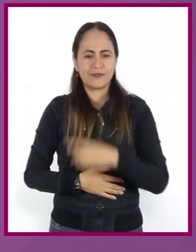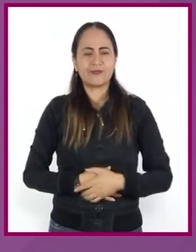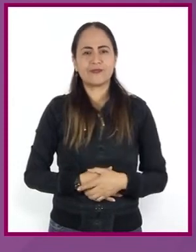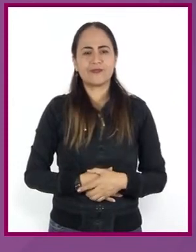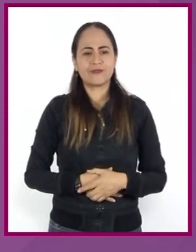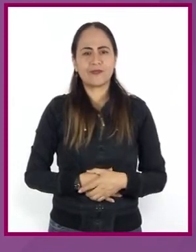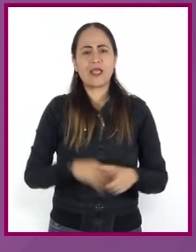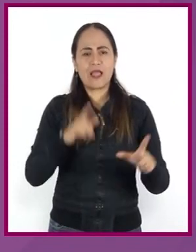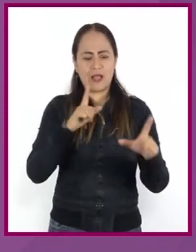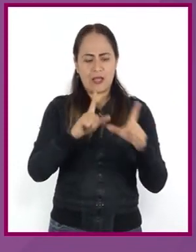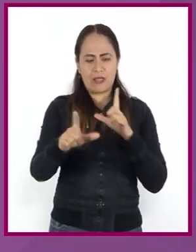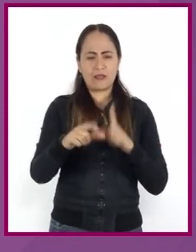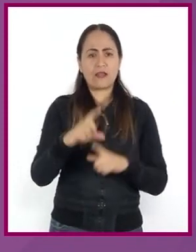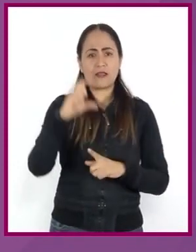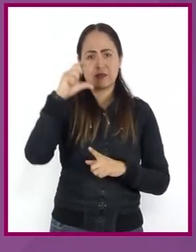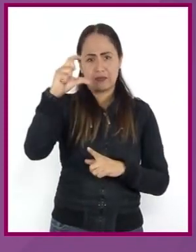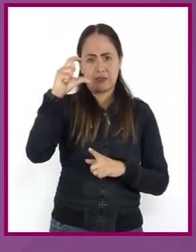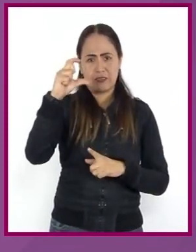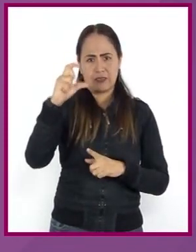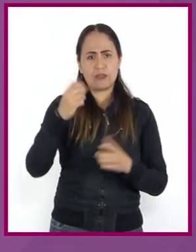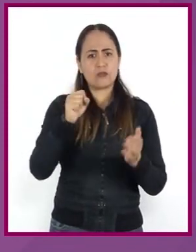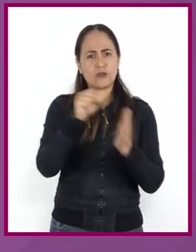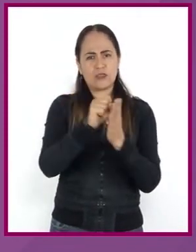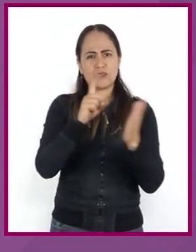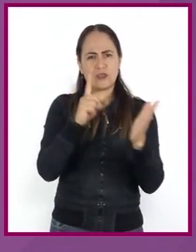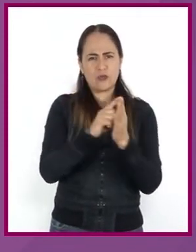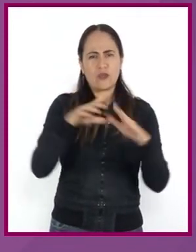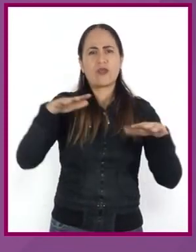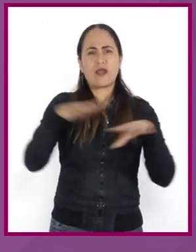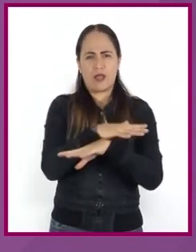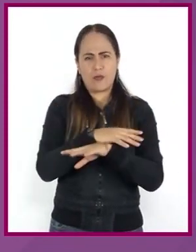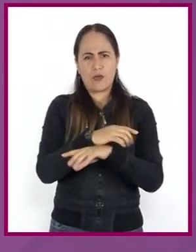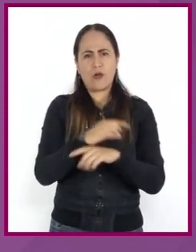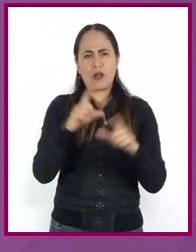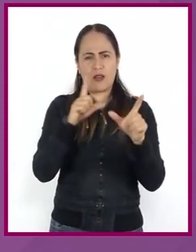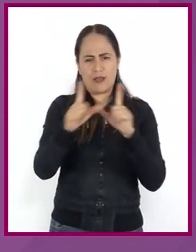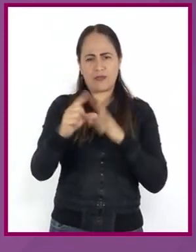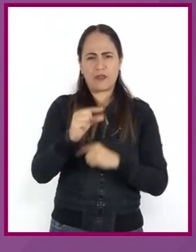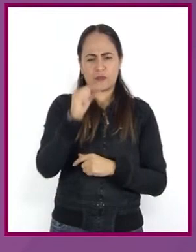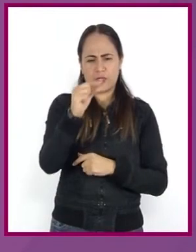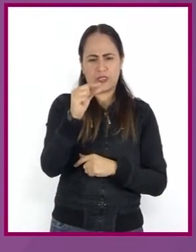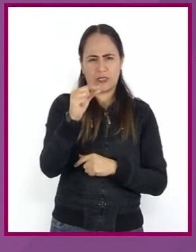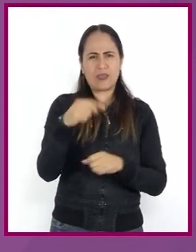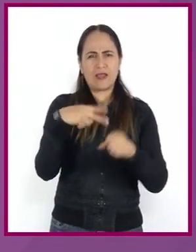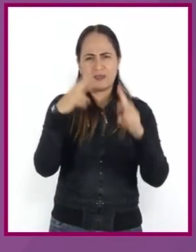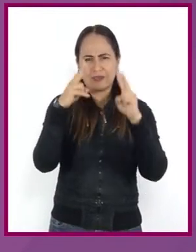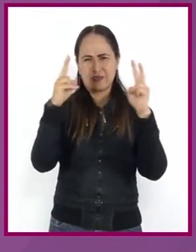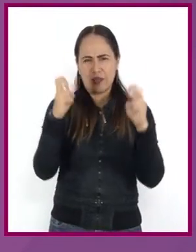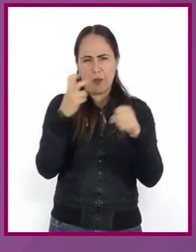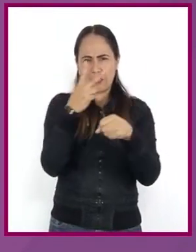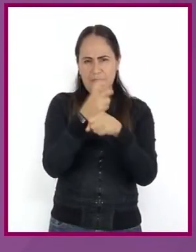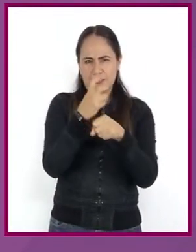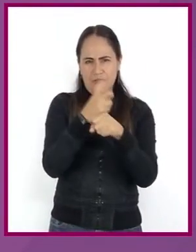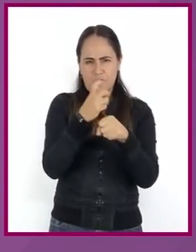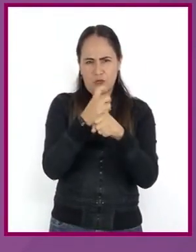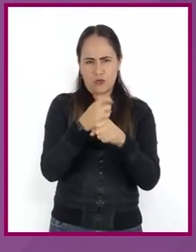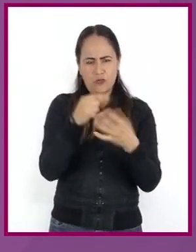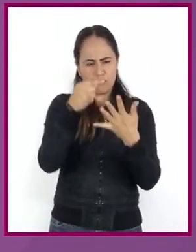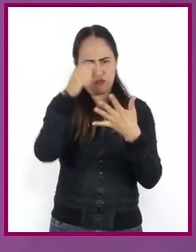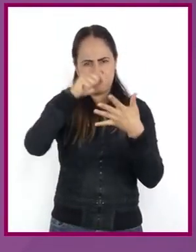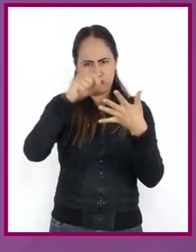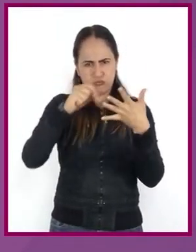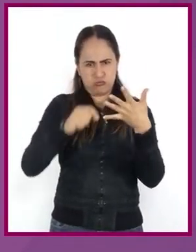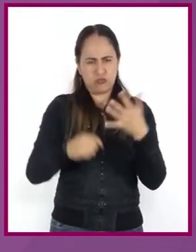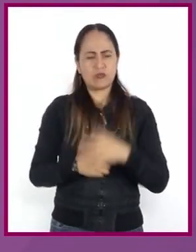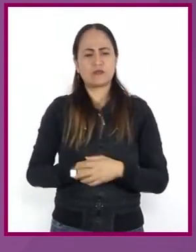En letras grandes decía solicitud de cambio y en letras más pequeñas era el subtítulo o las secciones que llenar.